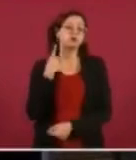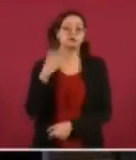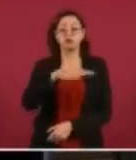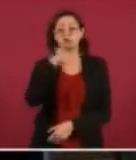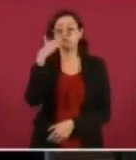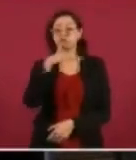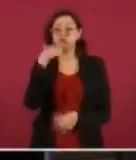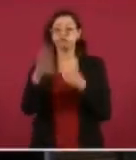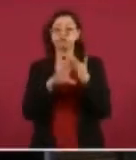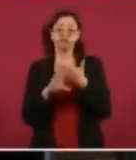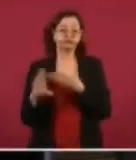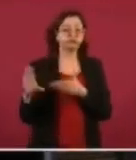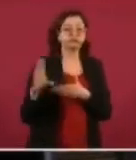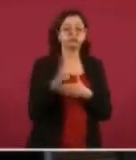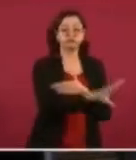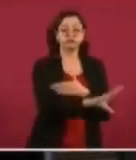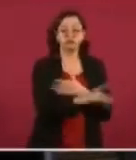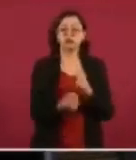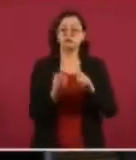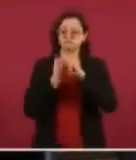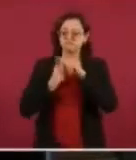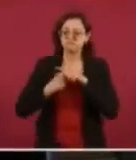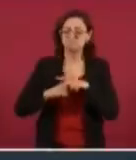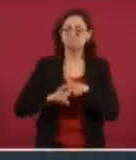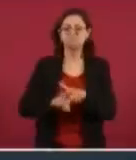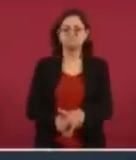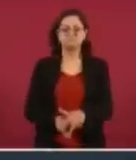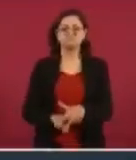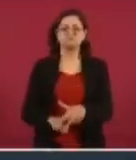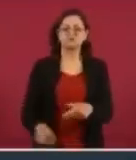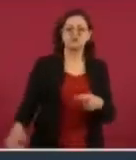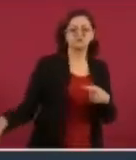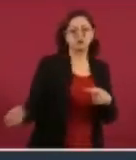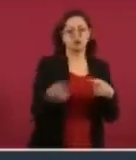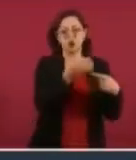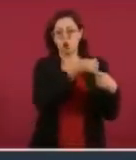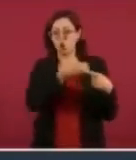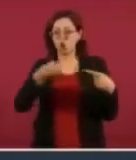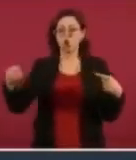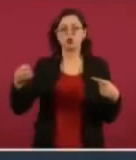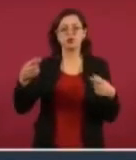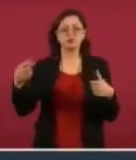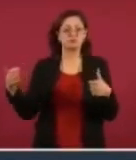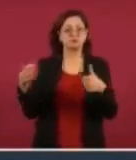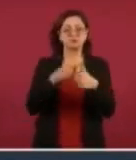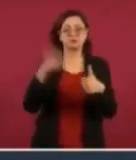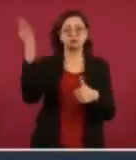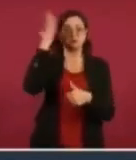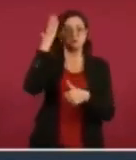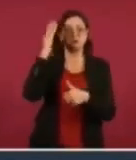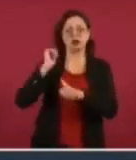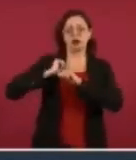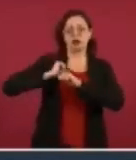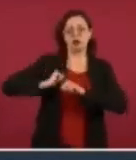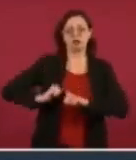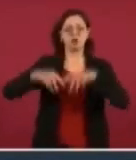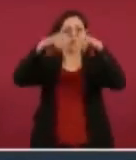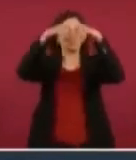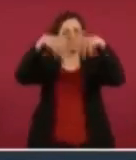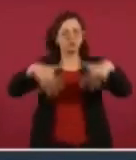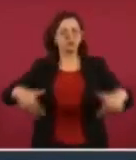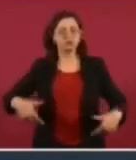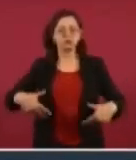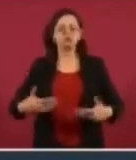Estamos poniendo orden desde la cúpula del poder. Por eso